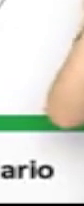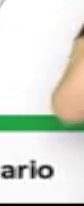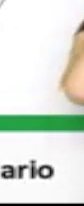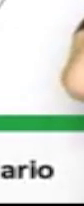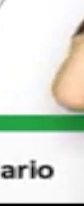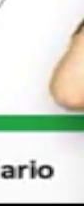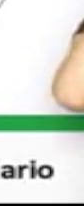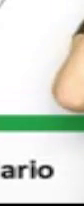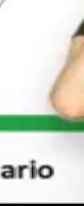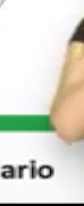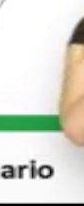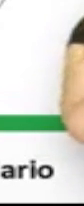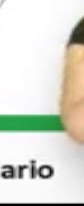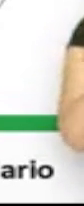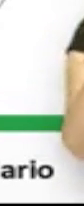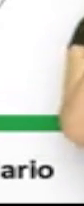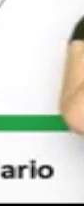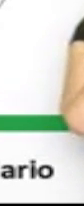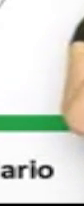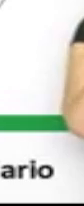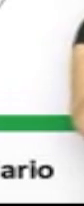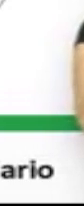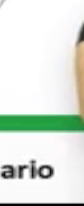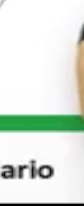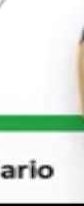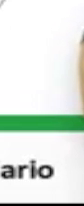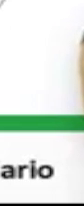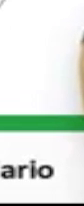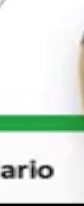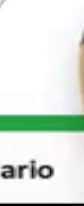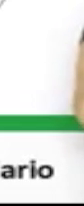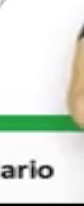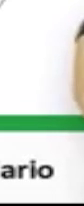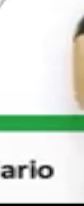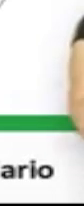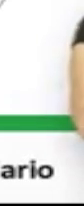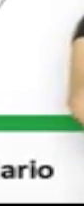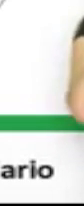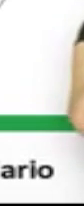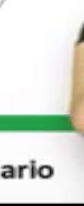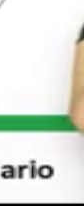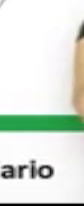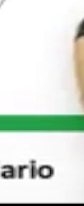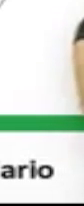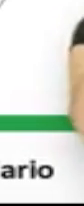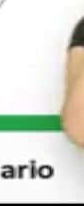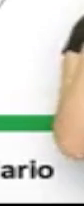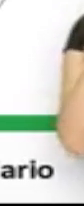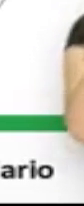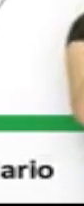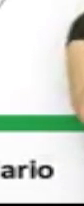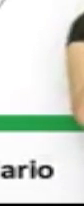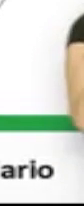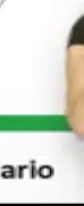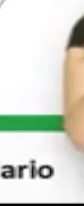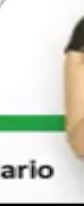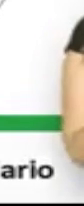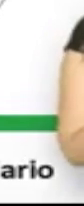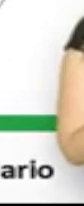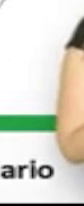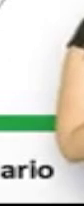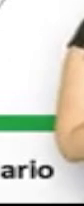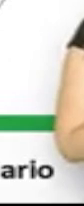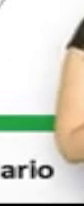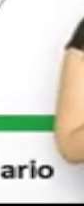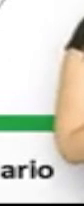jurisdicción sanitaria número 5 que tiene un total de 93 personas confirmadas 88 en